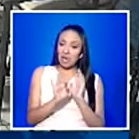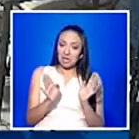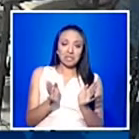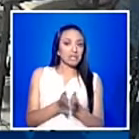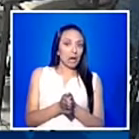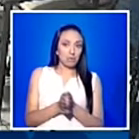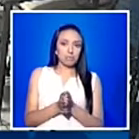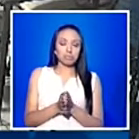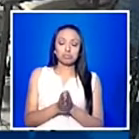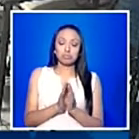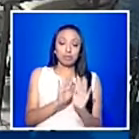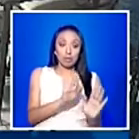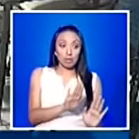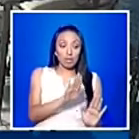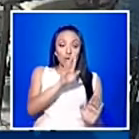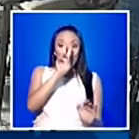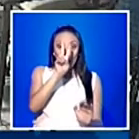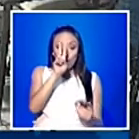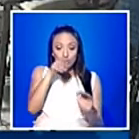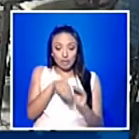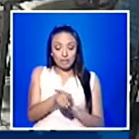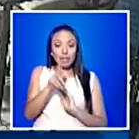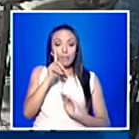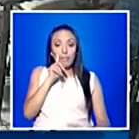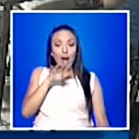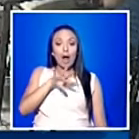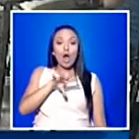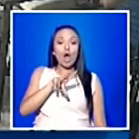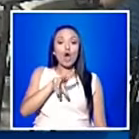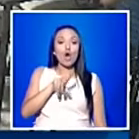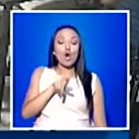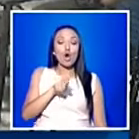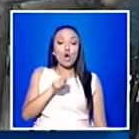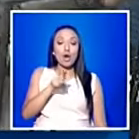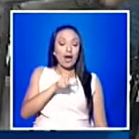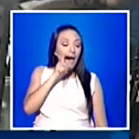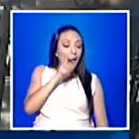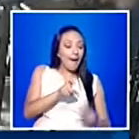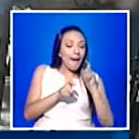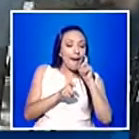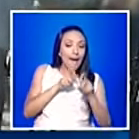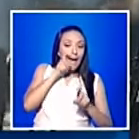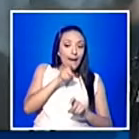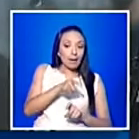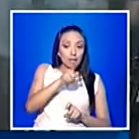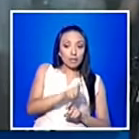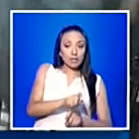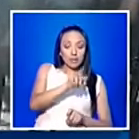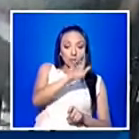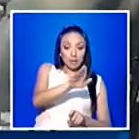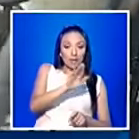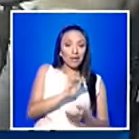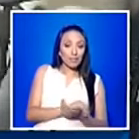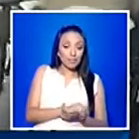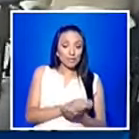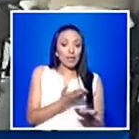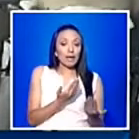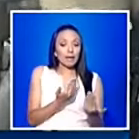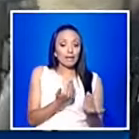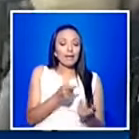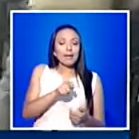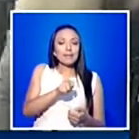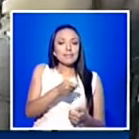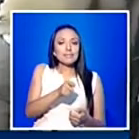afuera, mientras los otros 2 incluso empiezan a gritarle a la persona que está sentada en el restaurante para quitarle las llaves